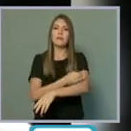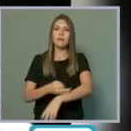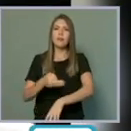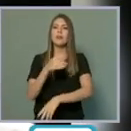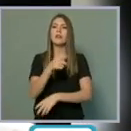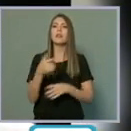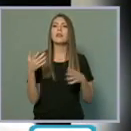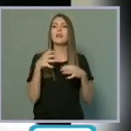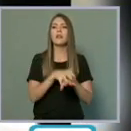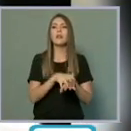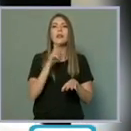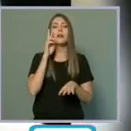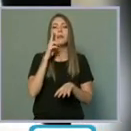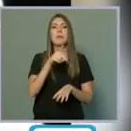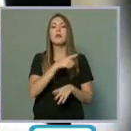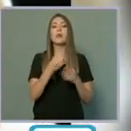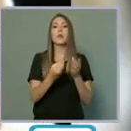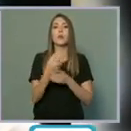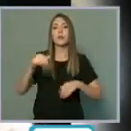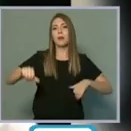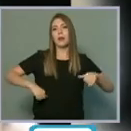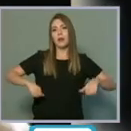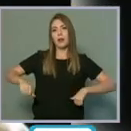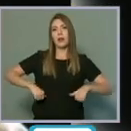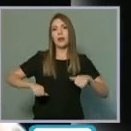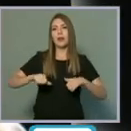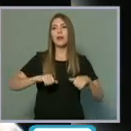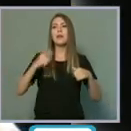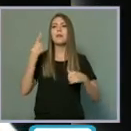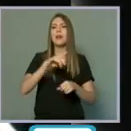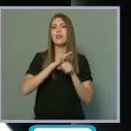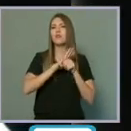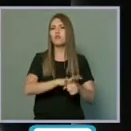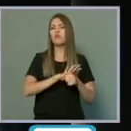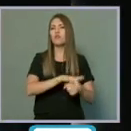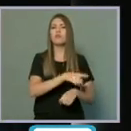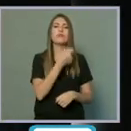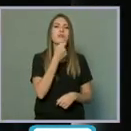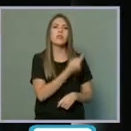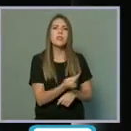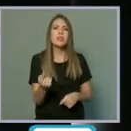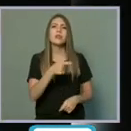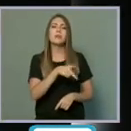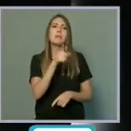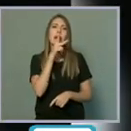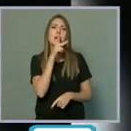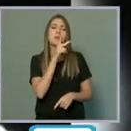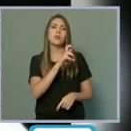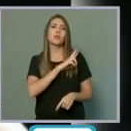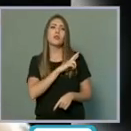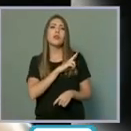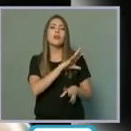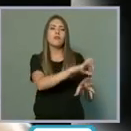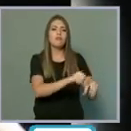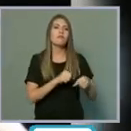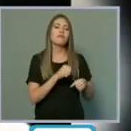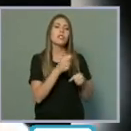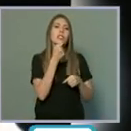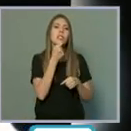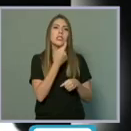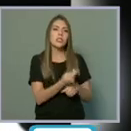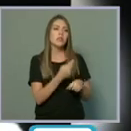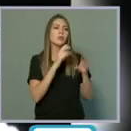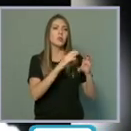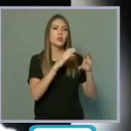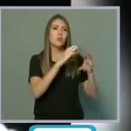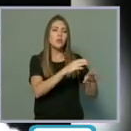compañía Utopía Urbana presenta la obra La represión infantil, en la que un papá soltero tomará la responsabilidad de su hija pequeña. Sé parte de este